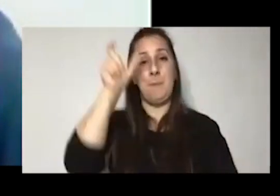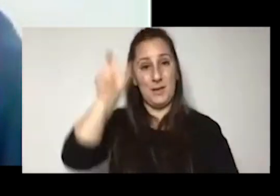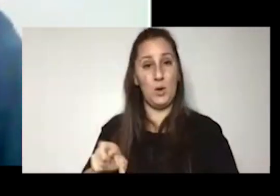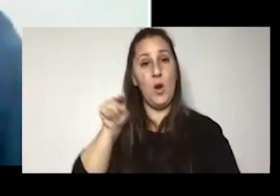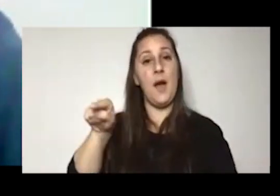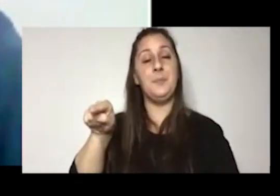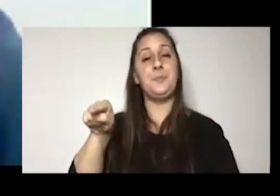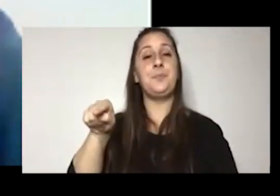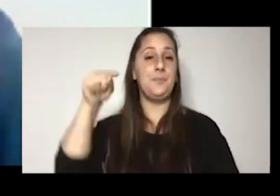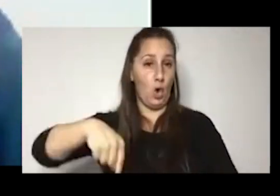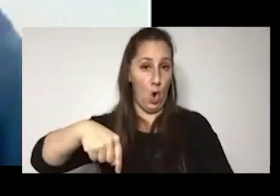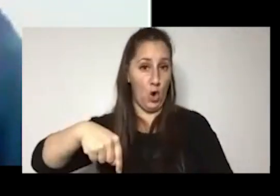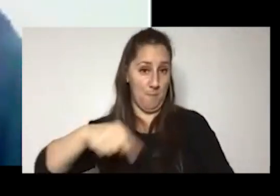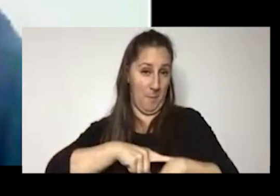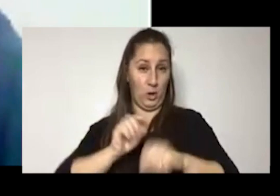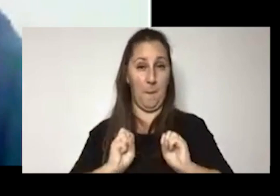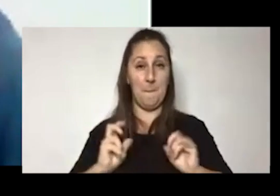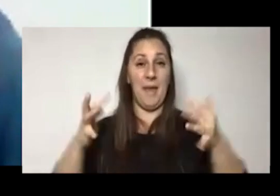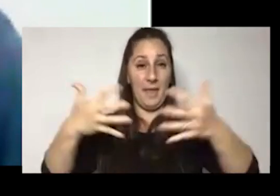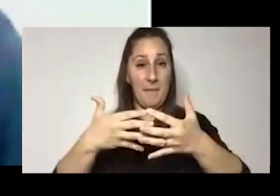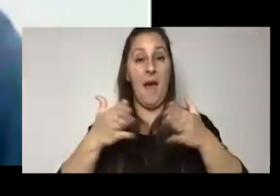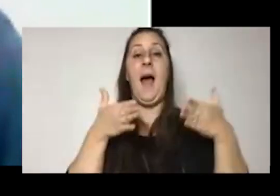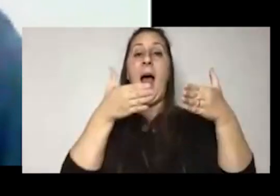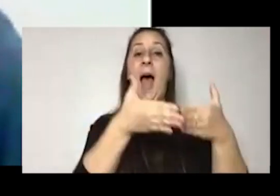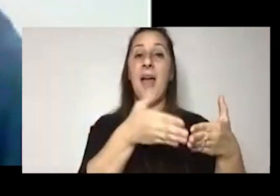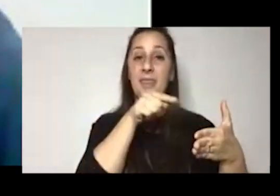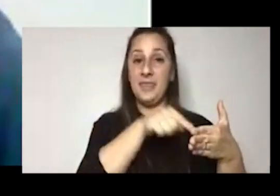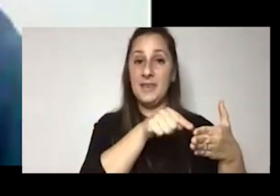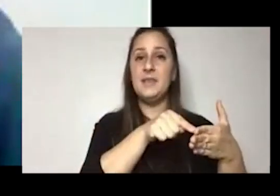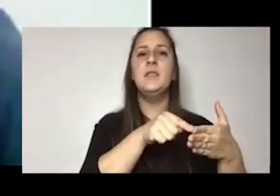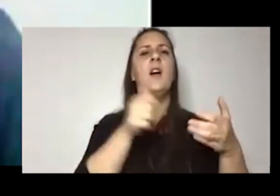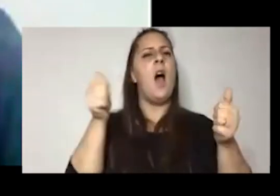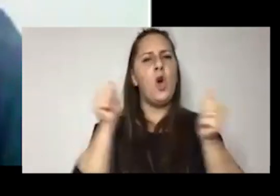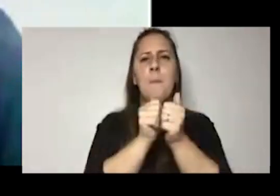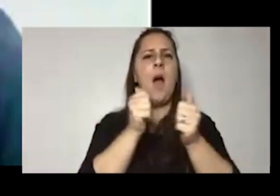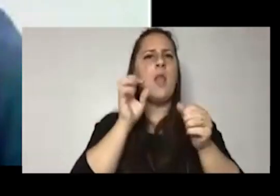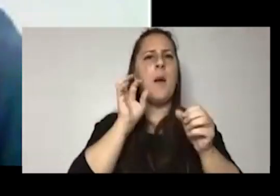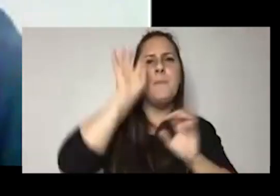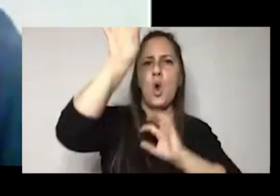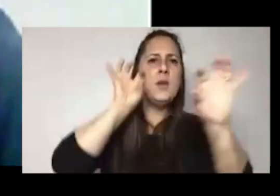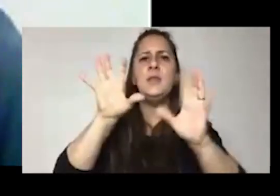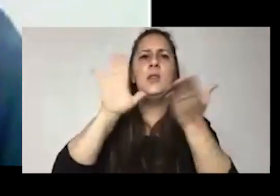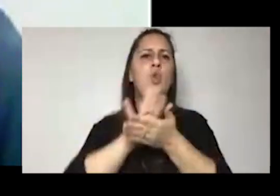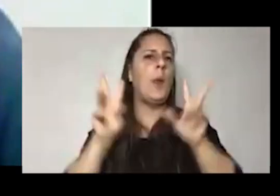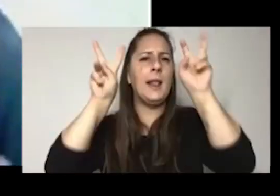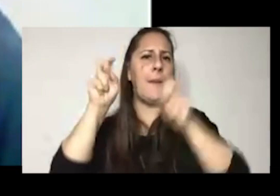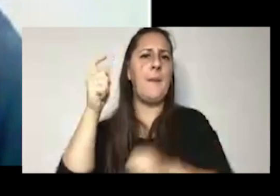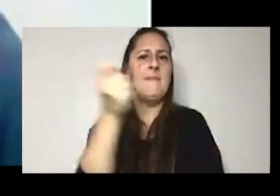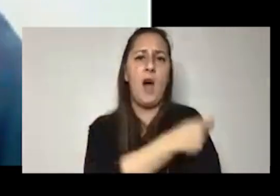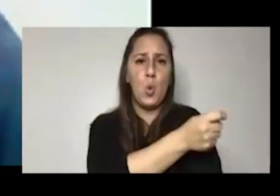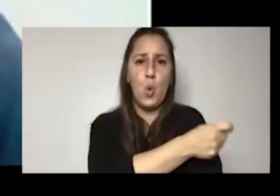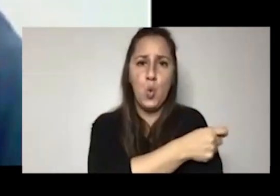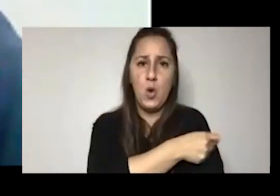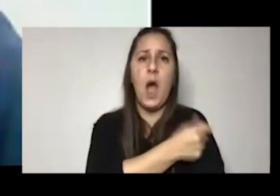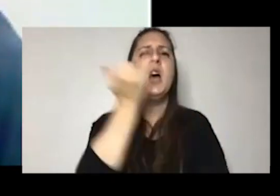la pandemia, la Agencia Nacional de Discapacidad está acompañando a las provincias con el tema de la vacunación, que se han hecho convenios en cuanto